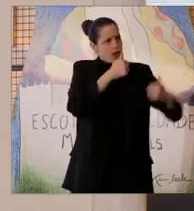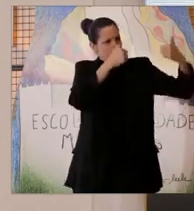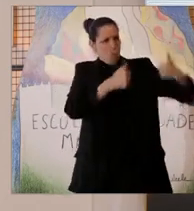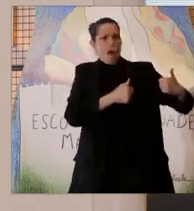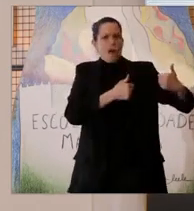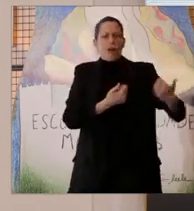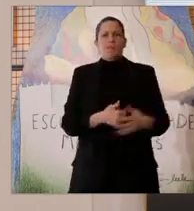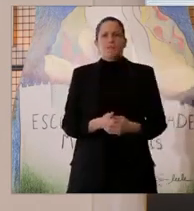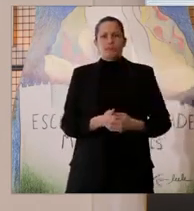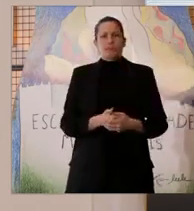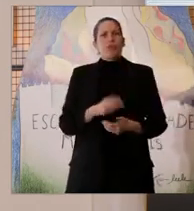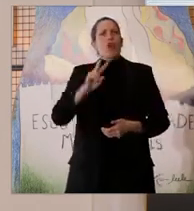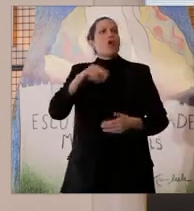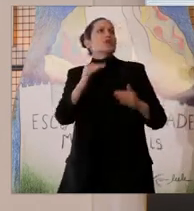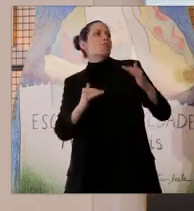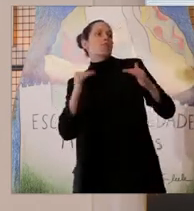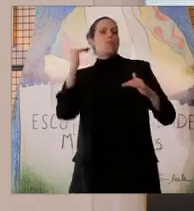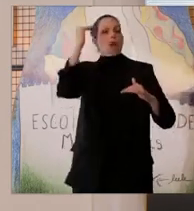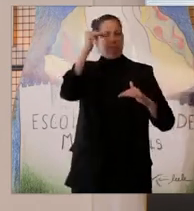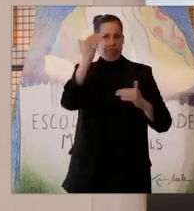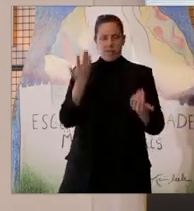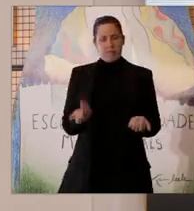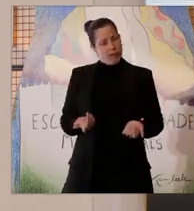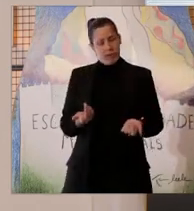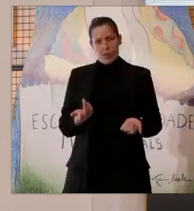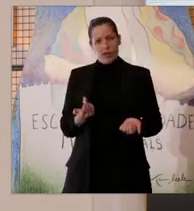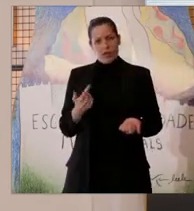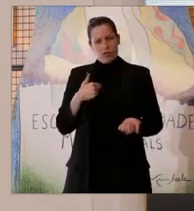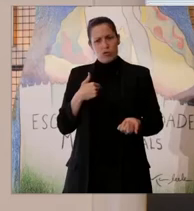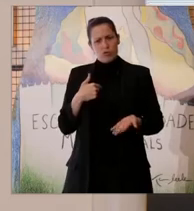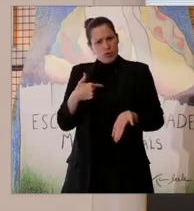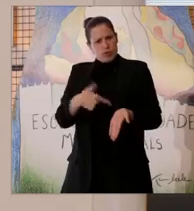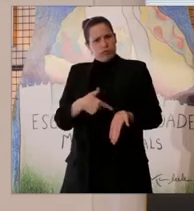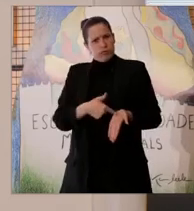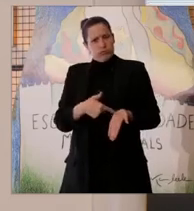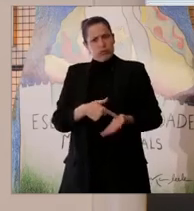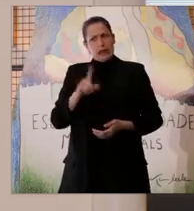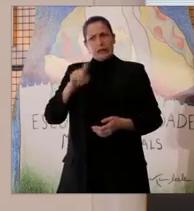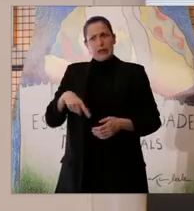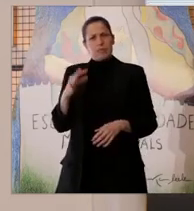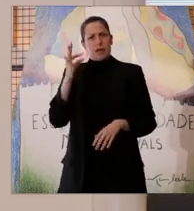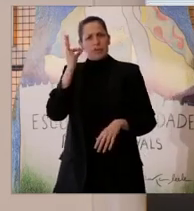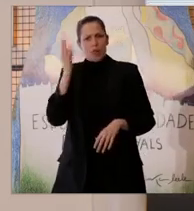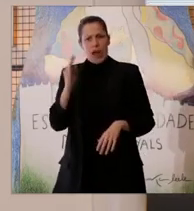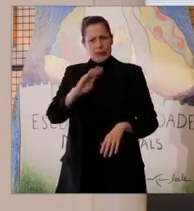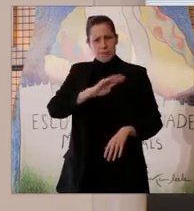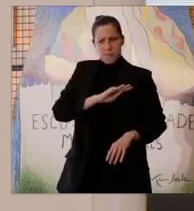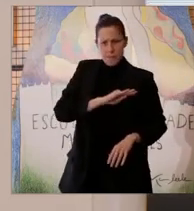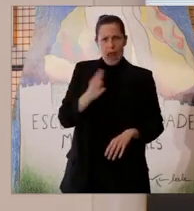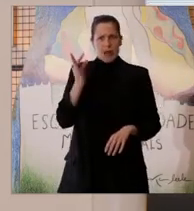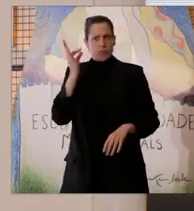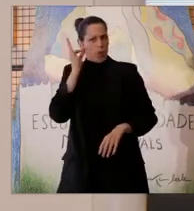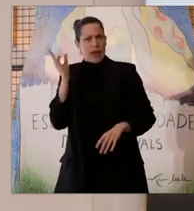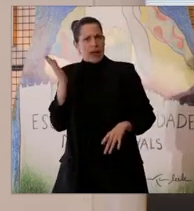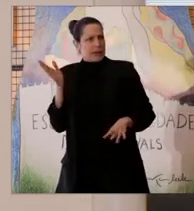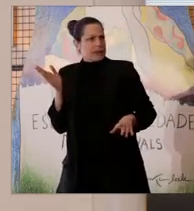de los hombres que están Entonces yo no yo reivindico que también lleguen mujeres mediocres insisto mujeres malas mujeres lo que sea